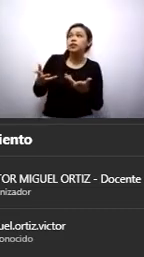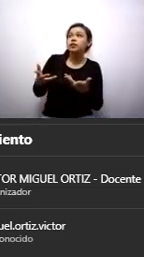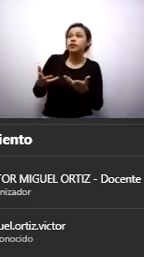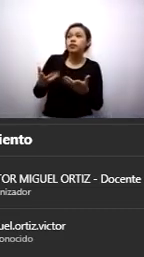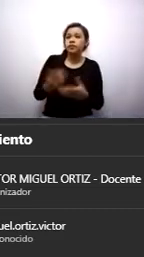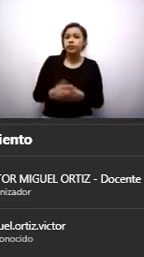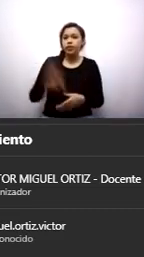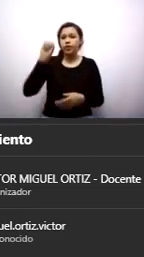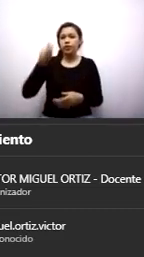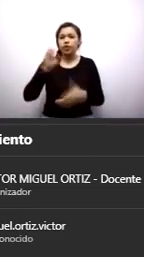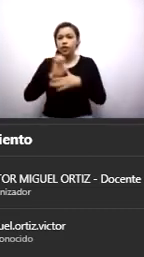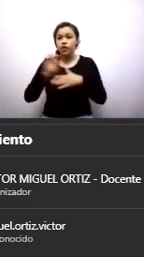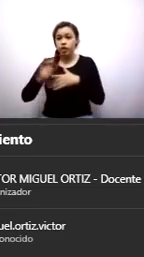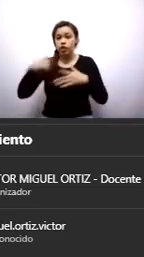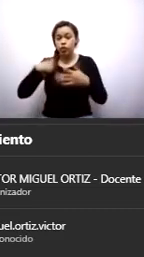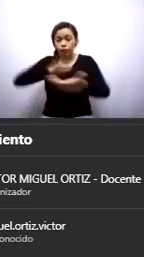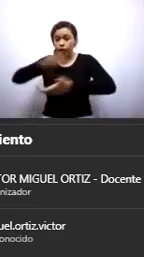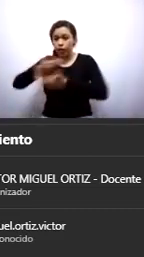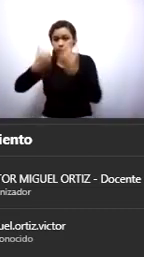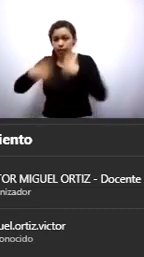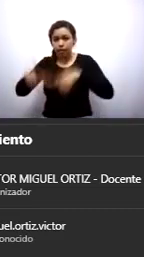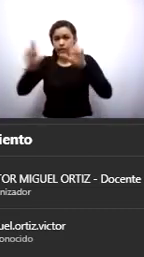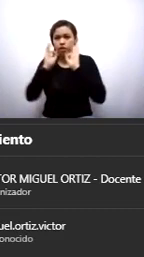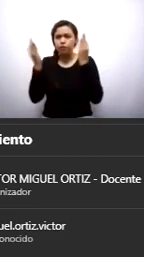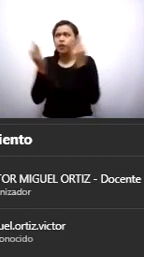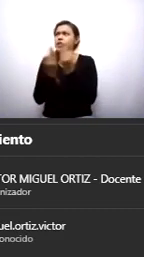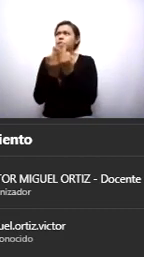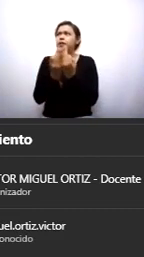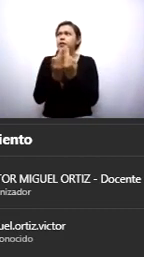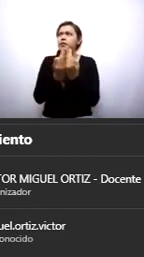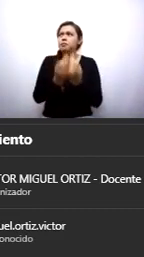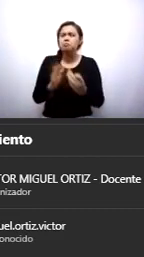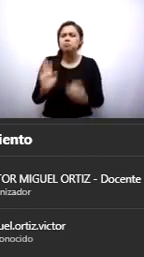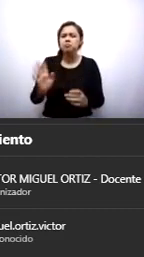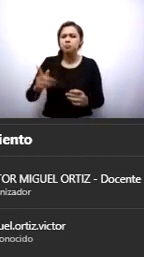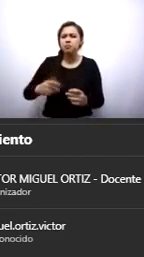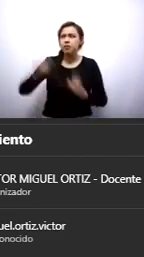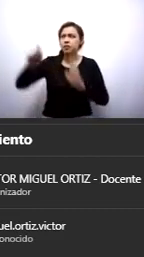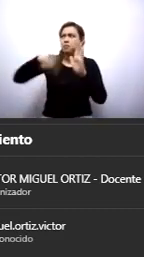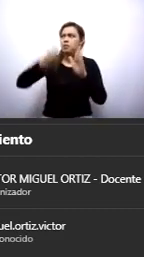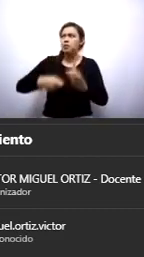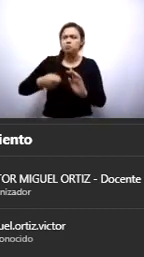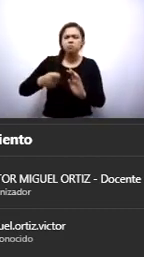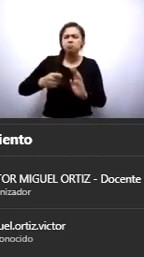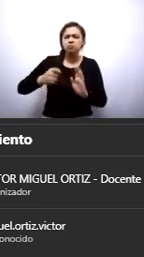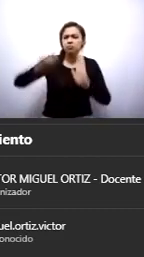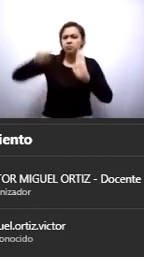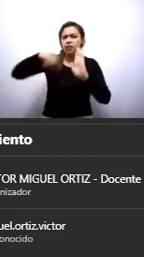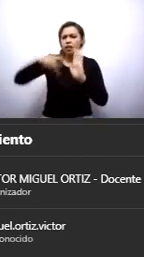Ok, entonces voy a compartir de otra manera la pantalla de la videoconferencia para que se pueda visualizar.